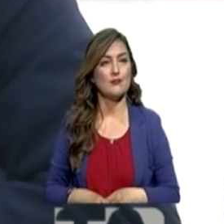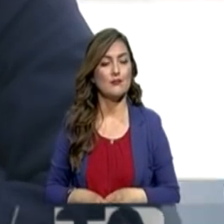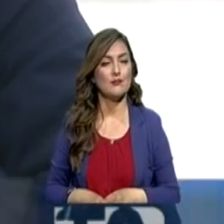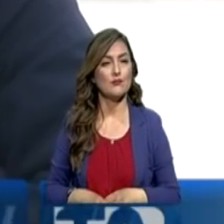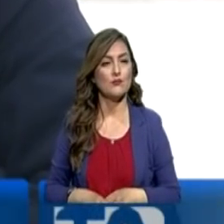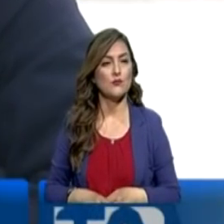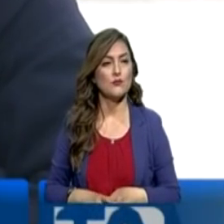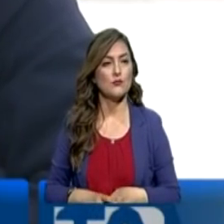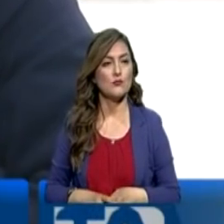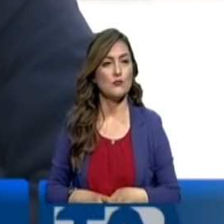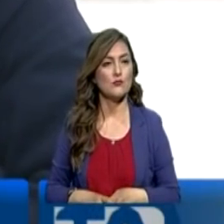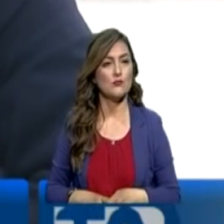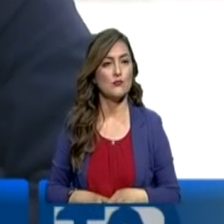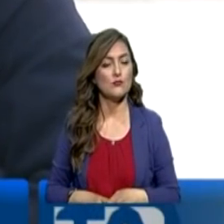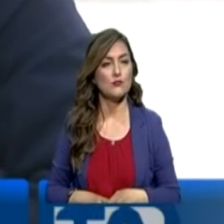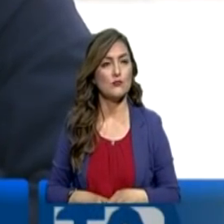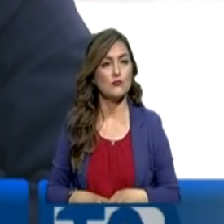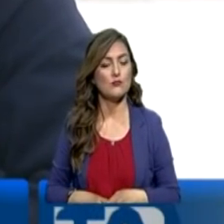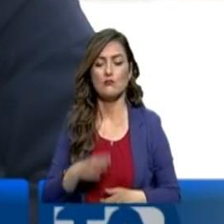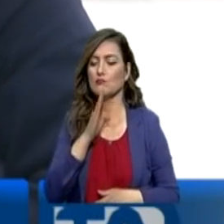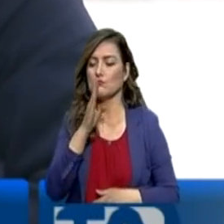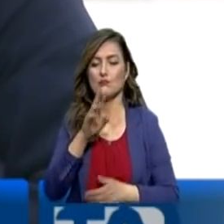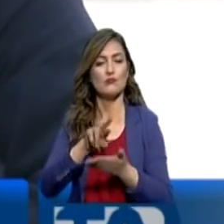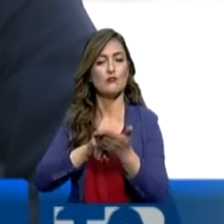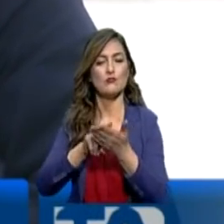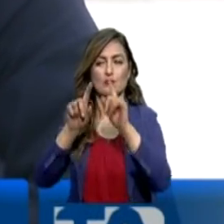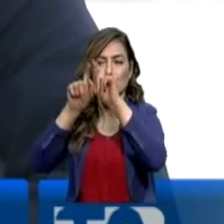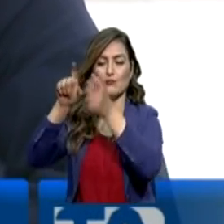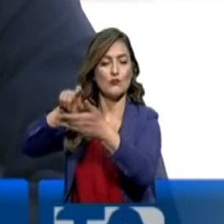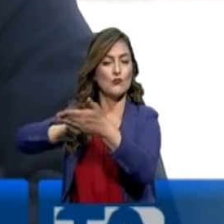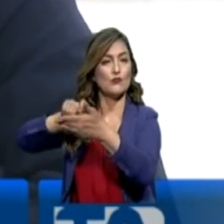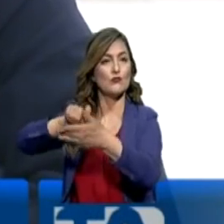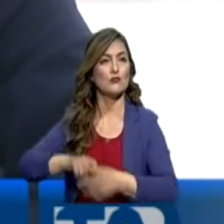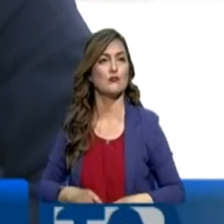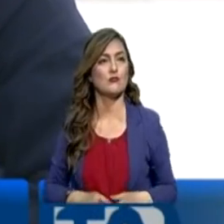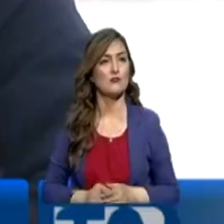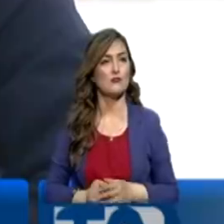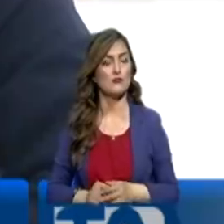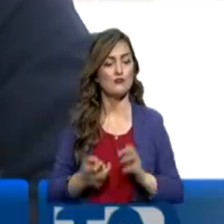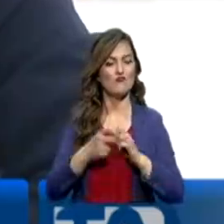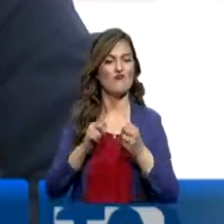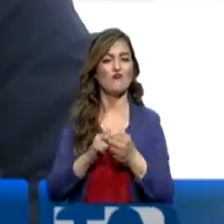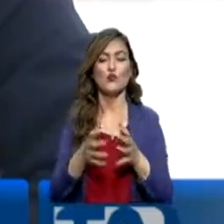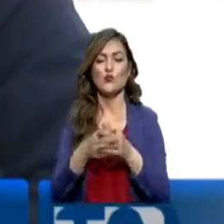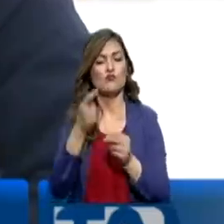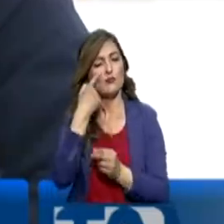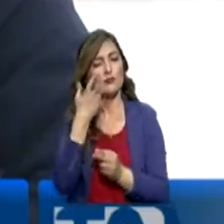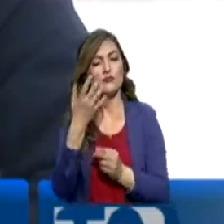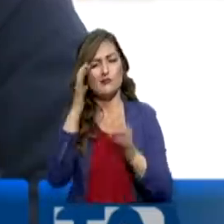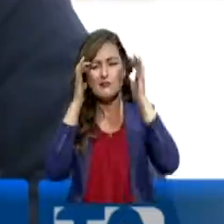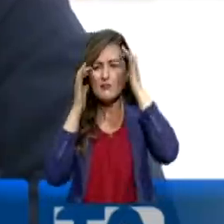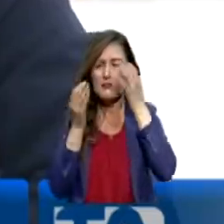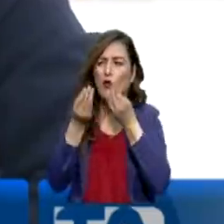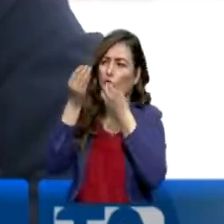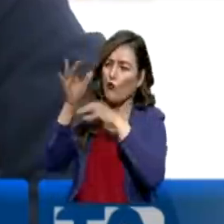ocasiones hemos mantenido reuniones con la contratista para establecer esta problemática y evidenciar nuestra